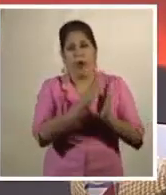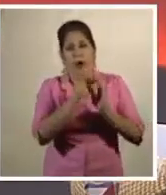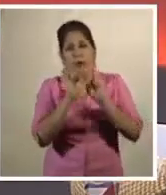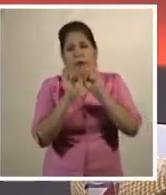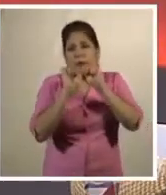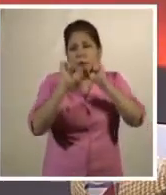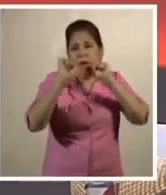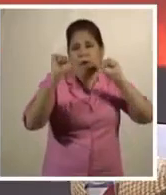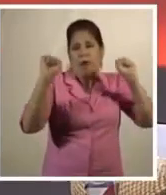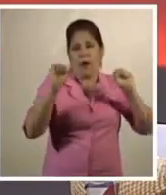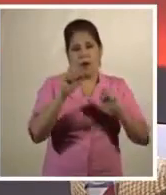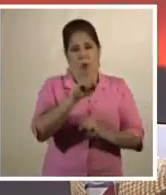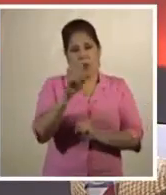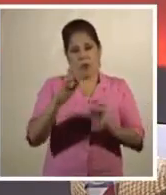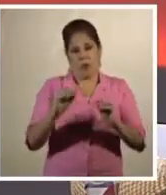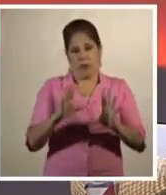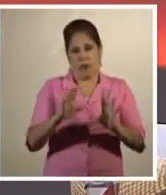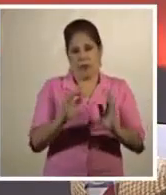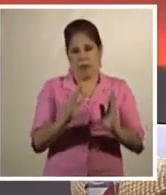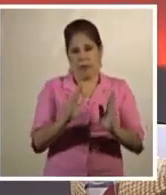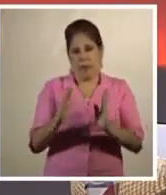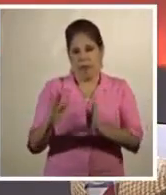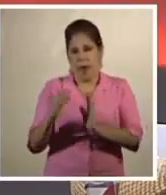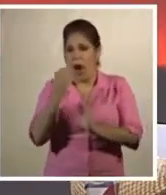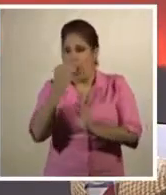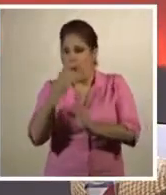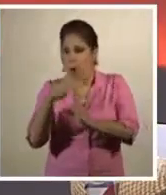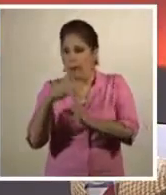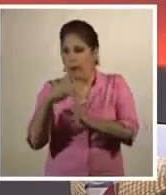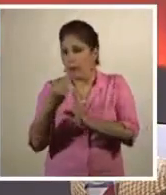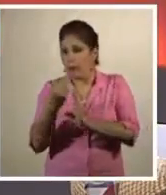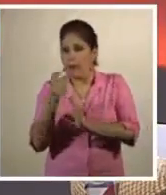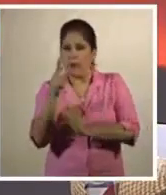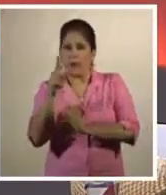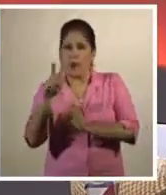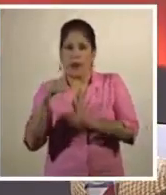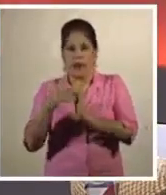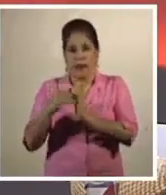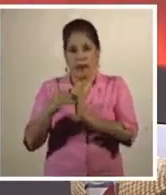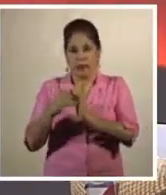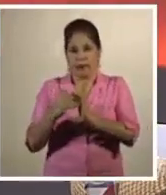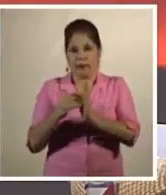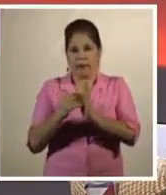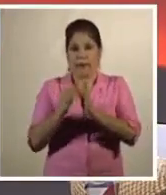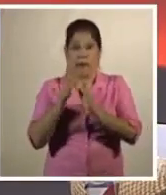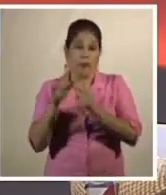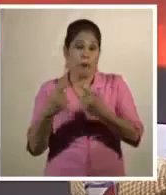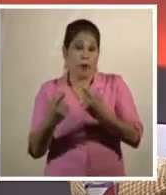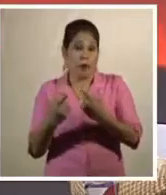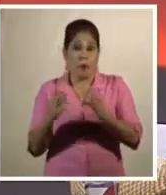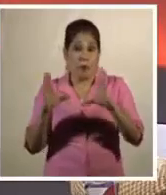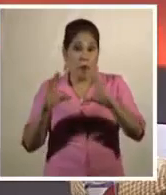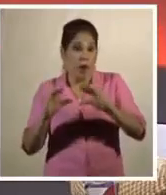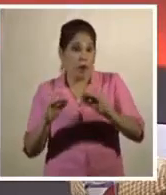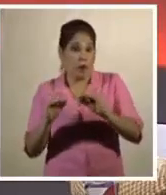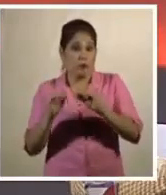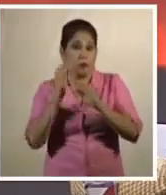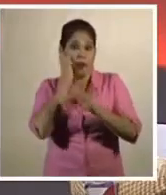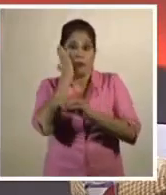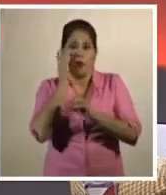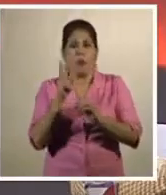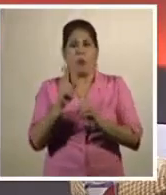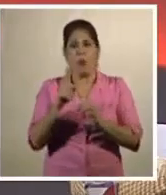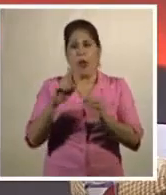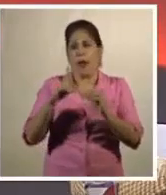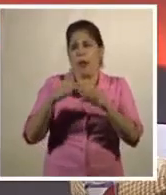poquito la mañana porque se les da la posibilidad y se empiezan a desplazar los horarios la familia dice pero no me duerme el mediodía pero no sobre mala hora que dormía lógicamente tienen